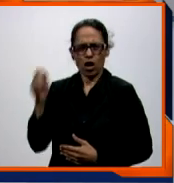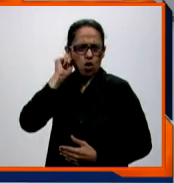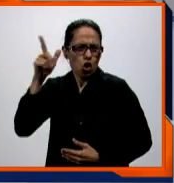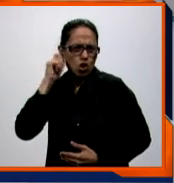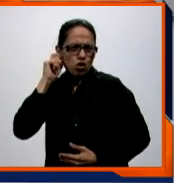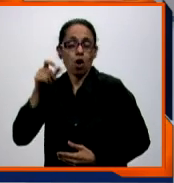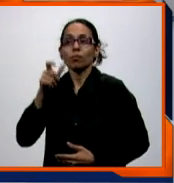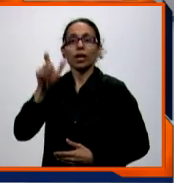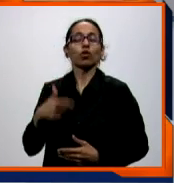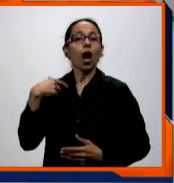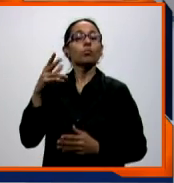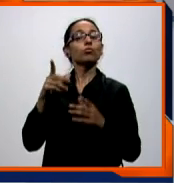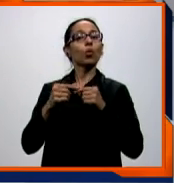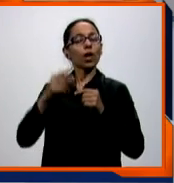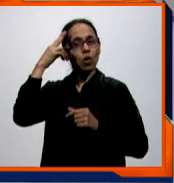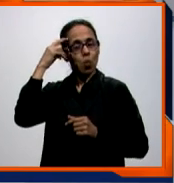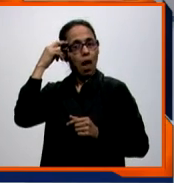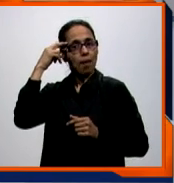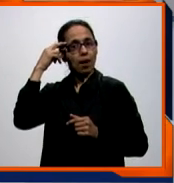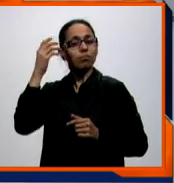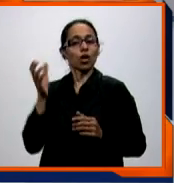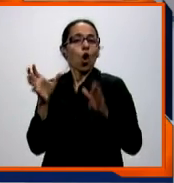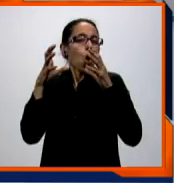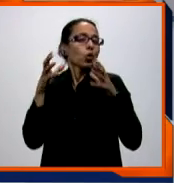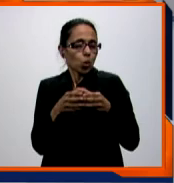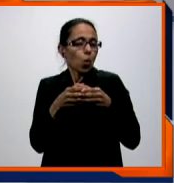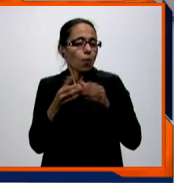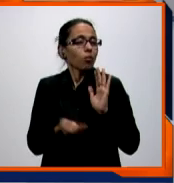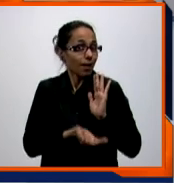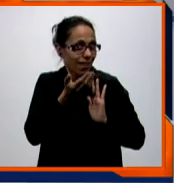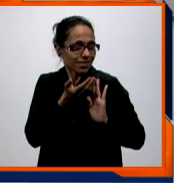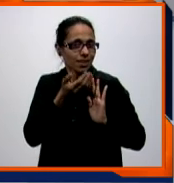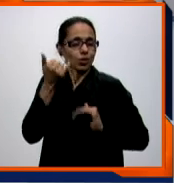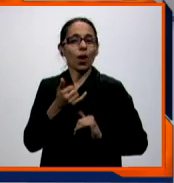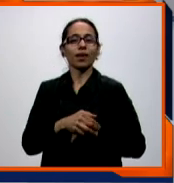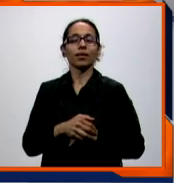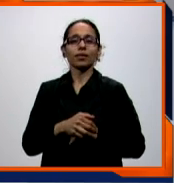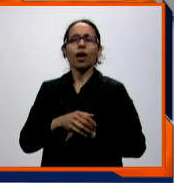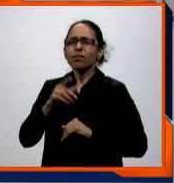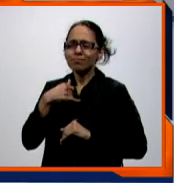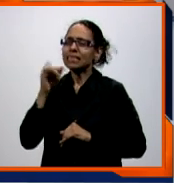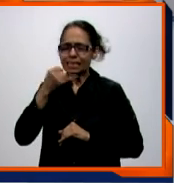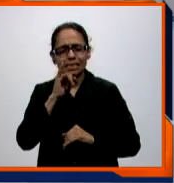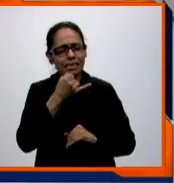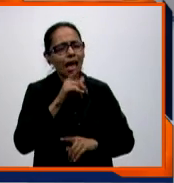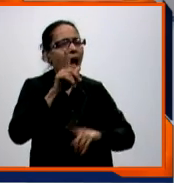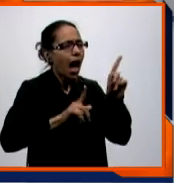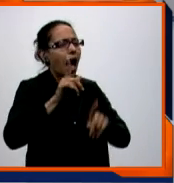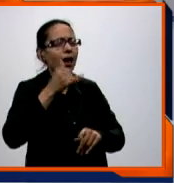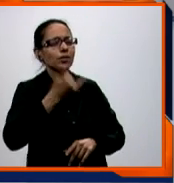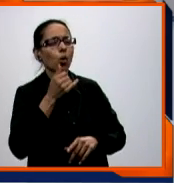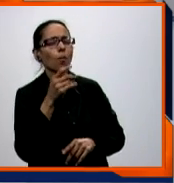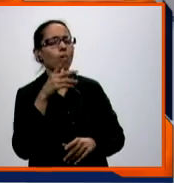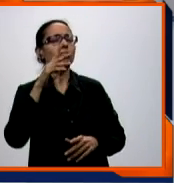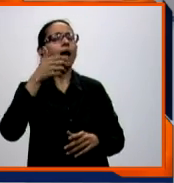de ascenso. Si nombramos un 9, un goleador del ascenso, Bazambera no lo podemos dejar de lado. Sí, es verdad. Bueno. Hay algunos nombres históricos de goleadores, pero es verdad,